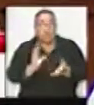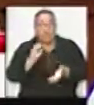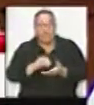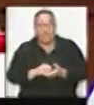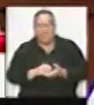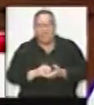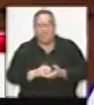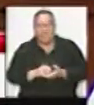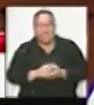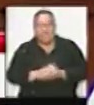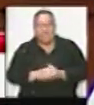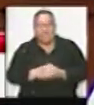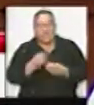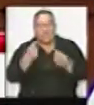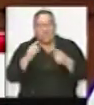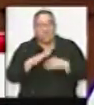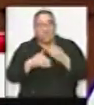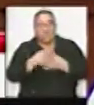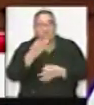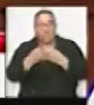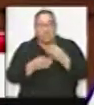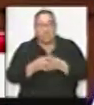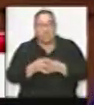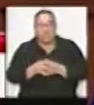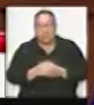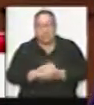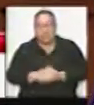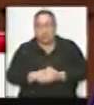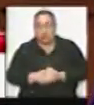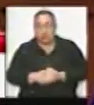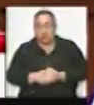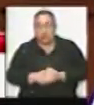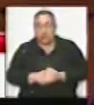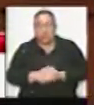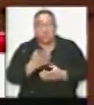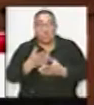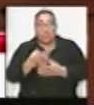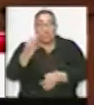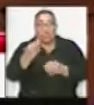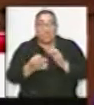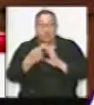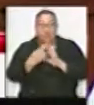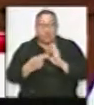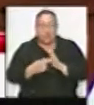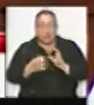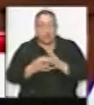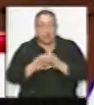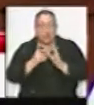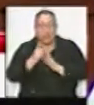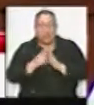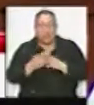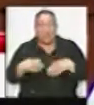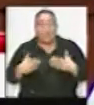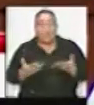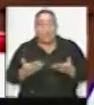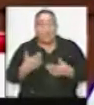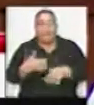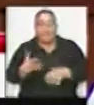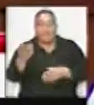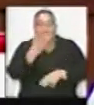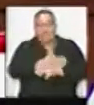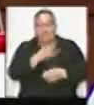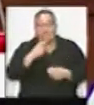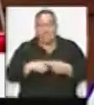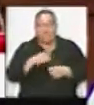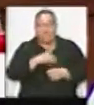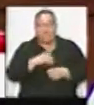impuestas, patrimonio conforme a su declaración jurada de rentas, sentencias, resoluciones o dictámenes emitidos en los que haya participado